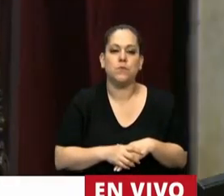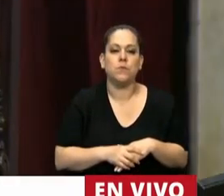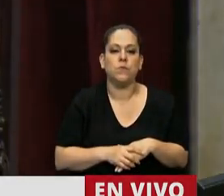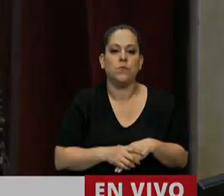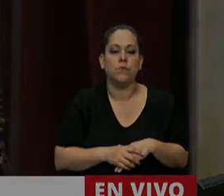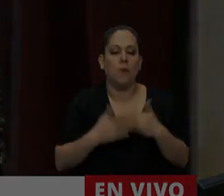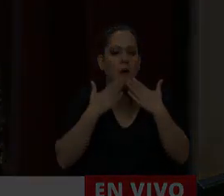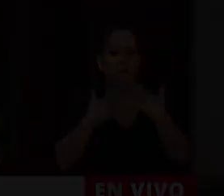Gracias, diputada.